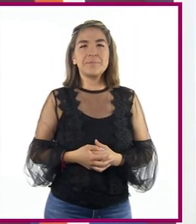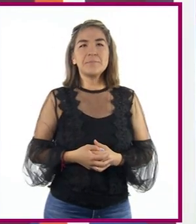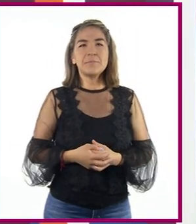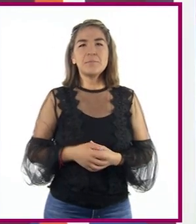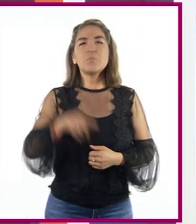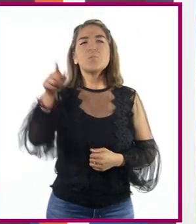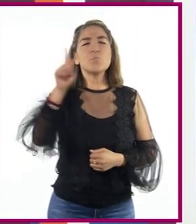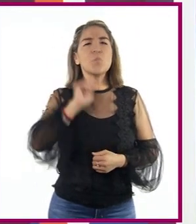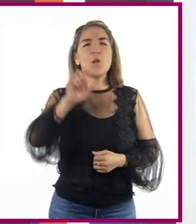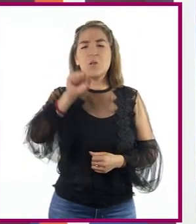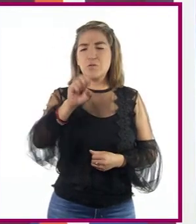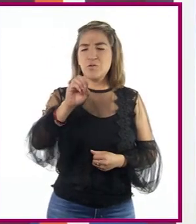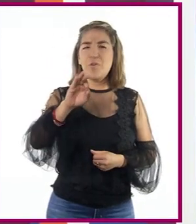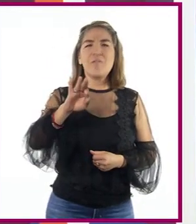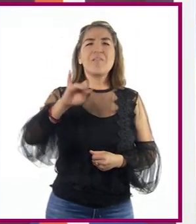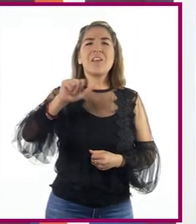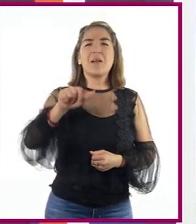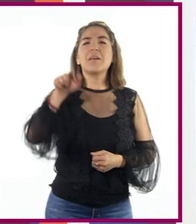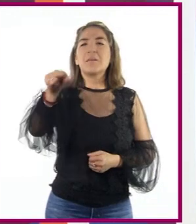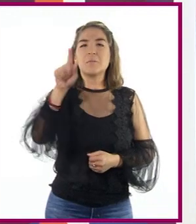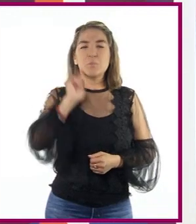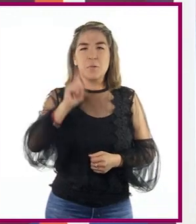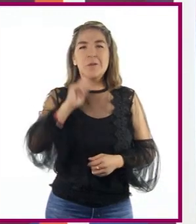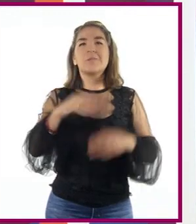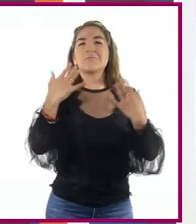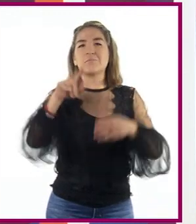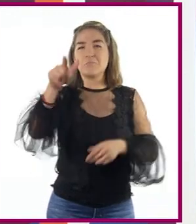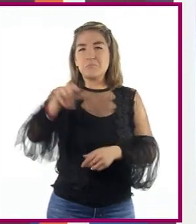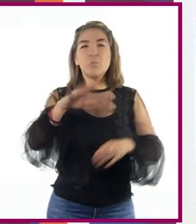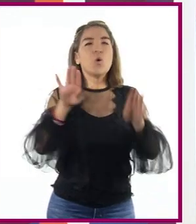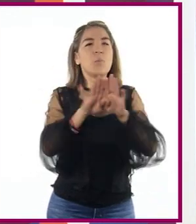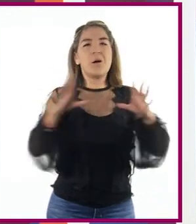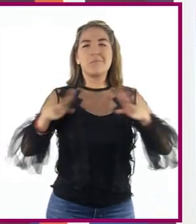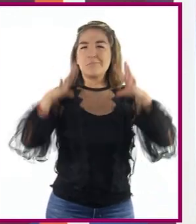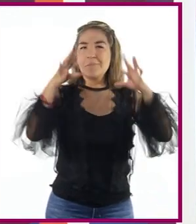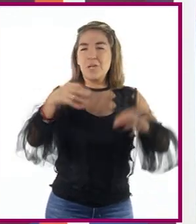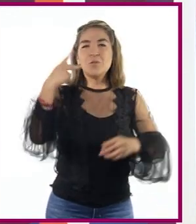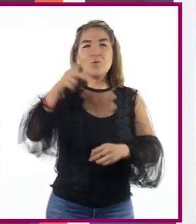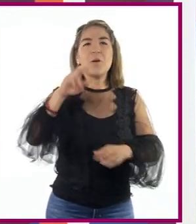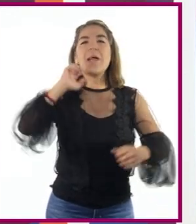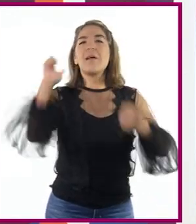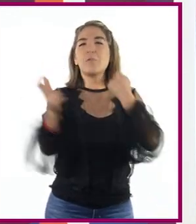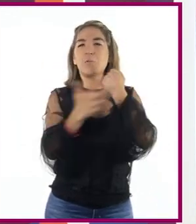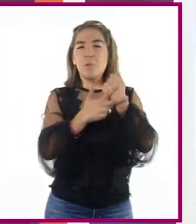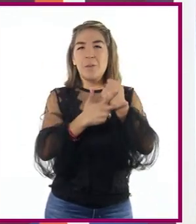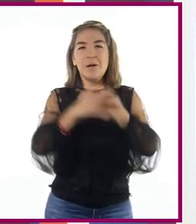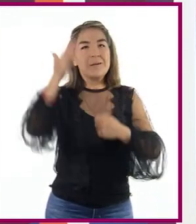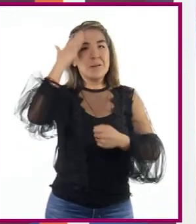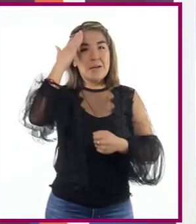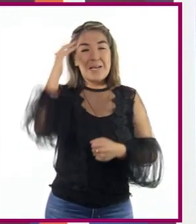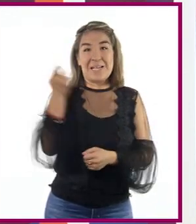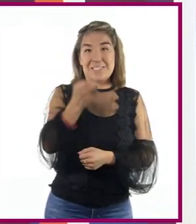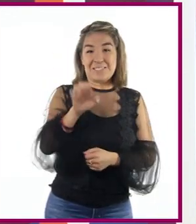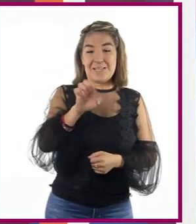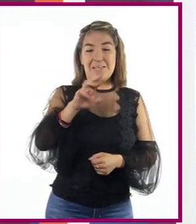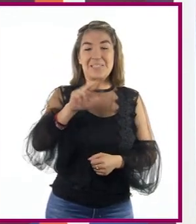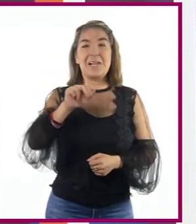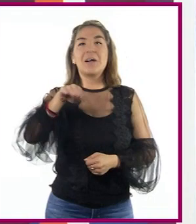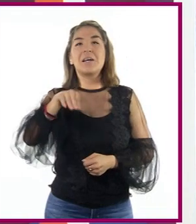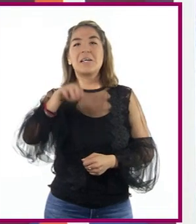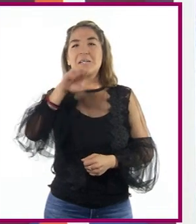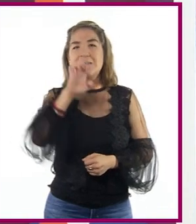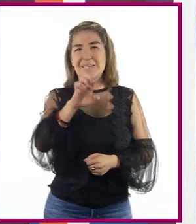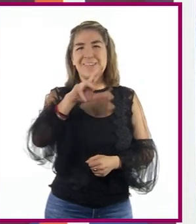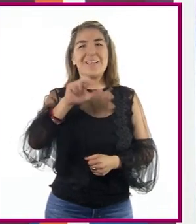Sofía Corradi es considerada una madre fundadora de Europa y el programa Erasmus como uno